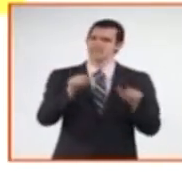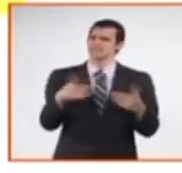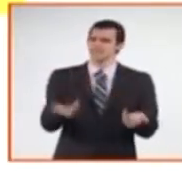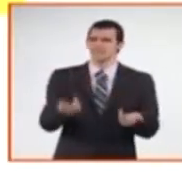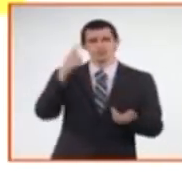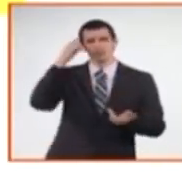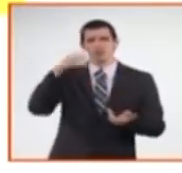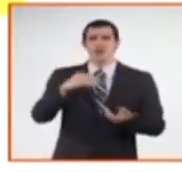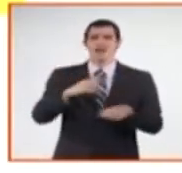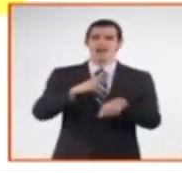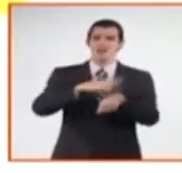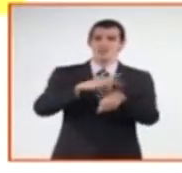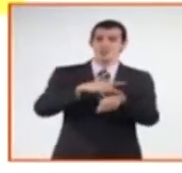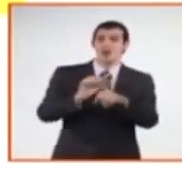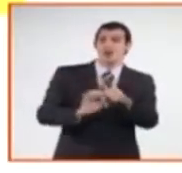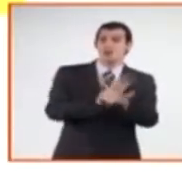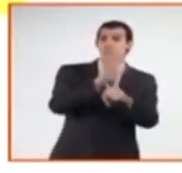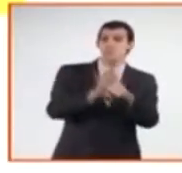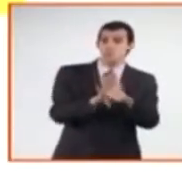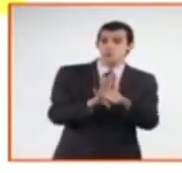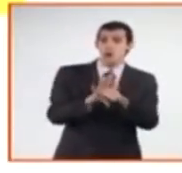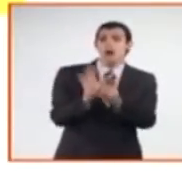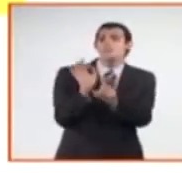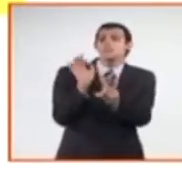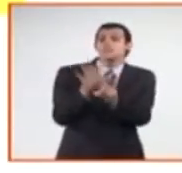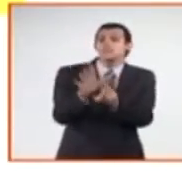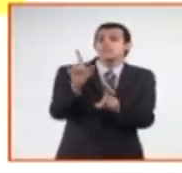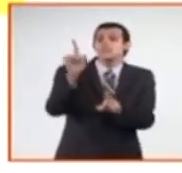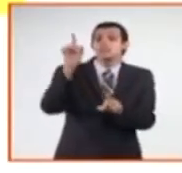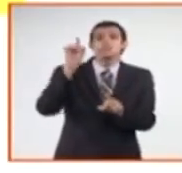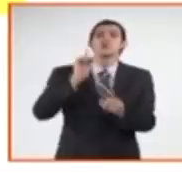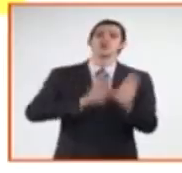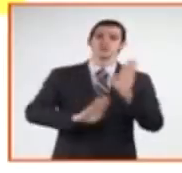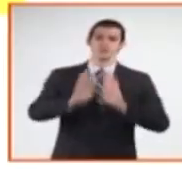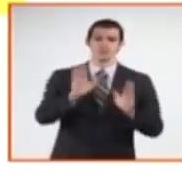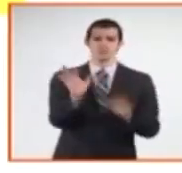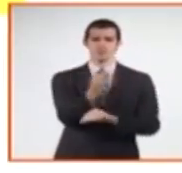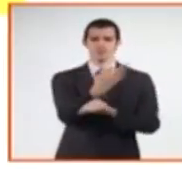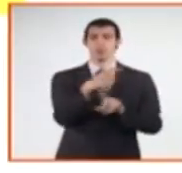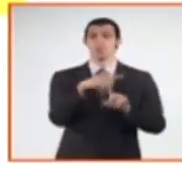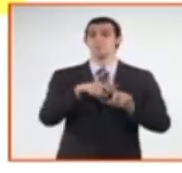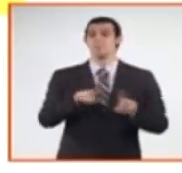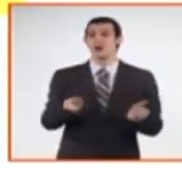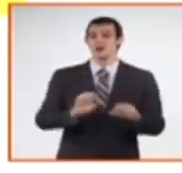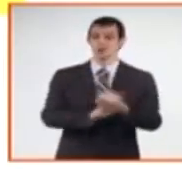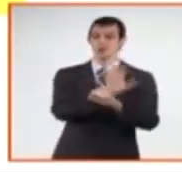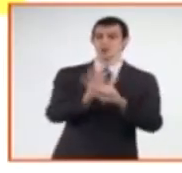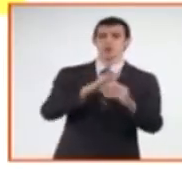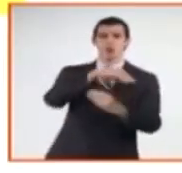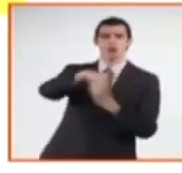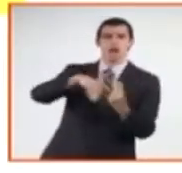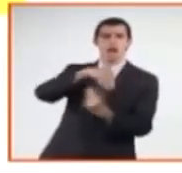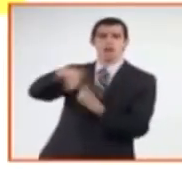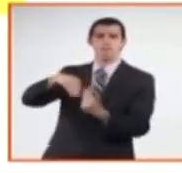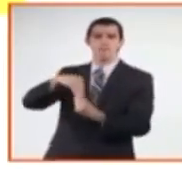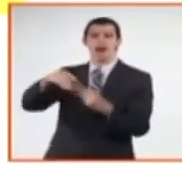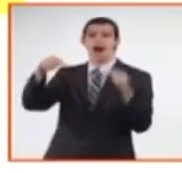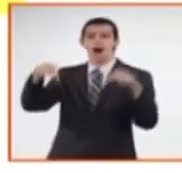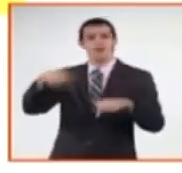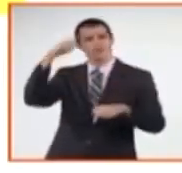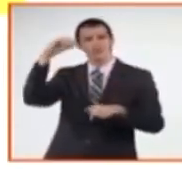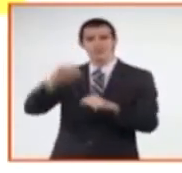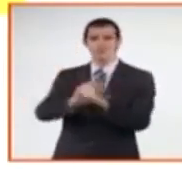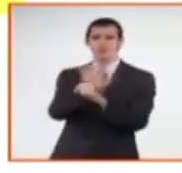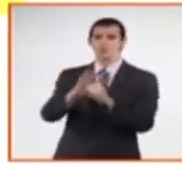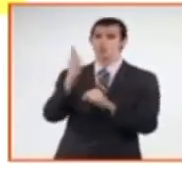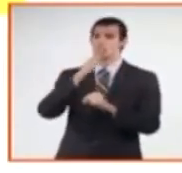circulando en este momento a nivel mundial y está a facer mientras era exacto fighter iv y está cerca entonces en el caso de fai se vean que